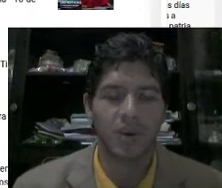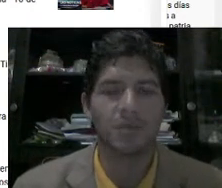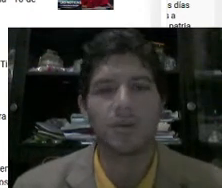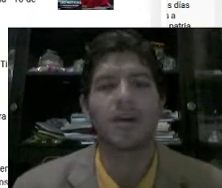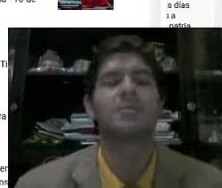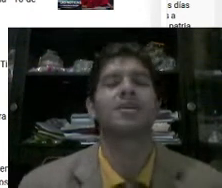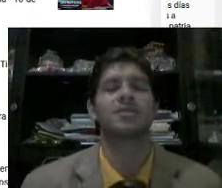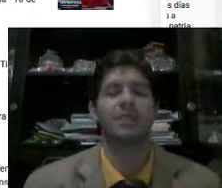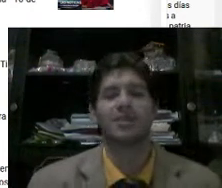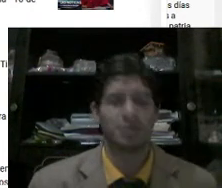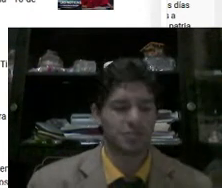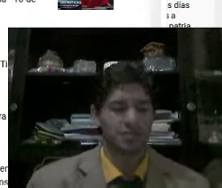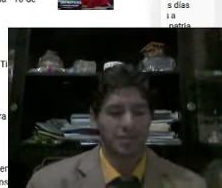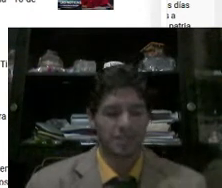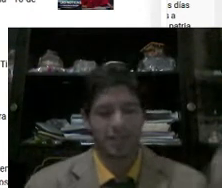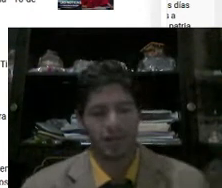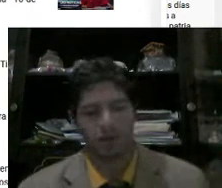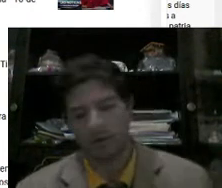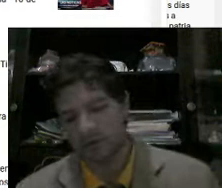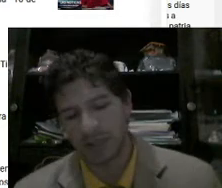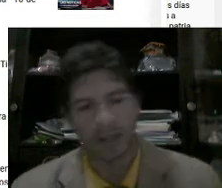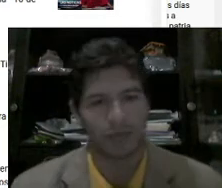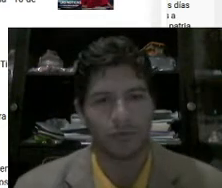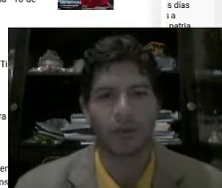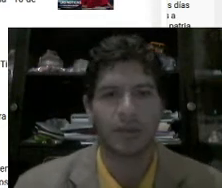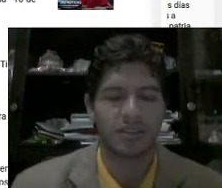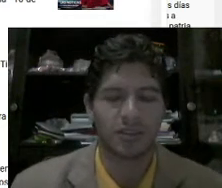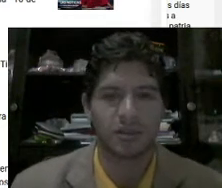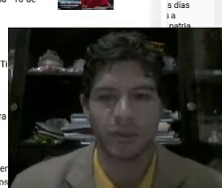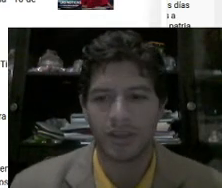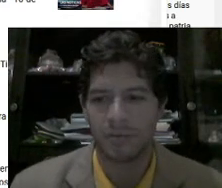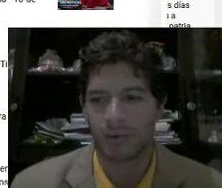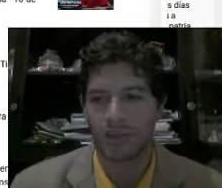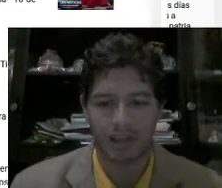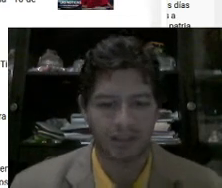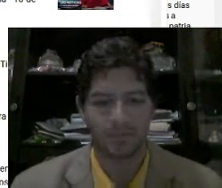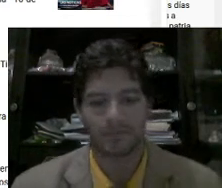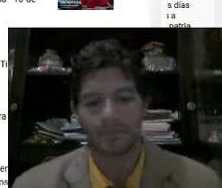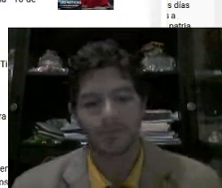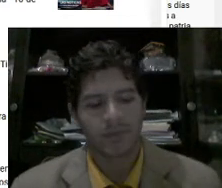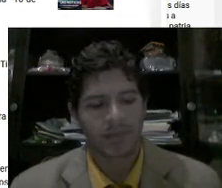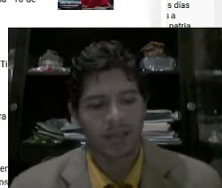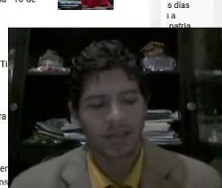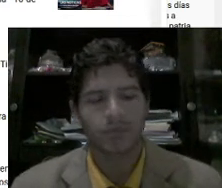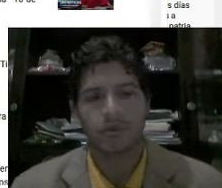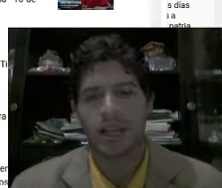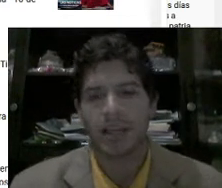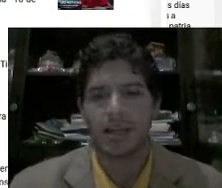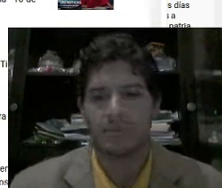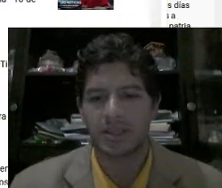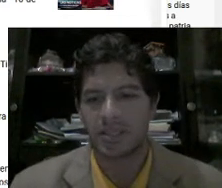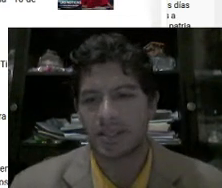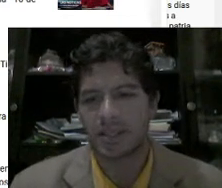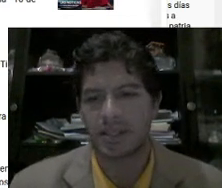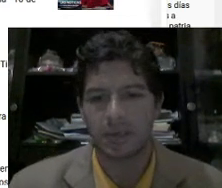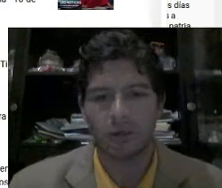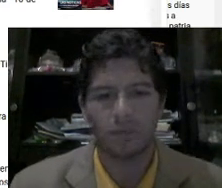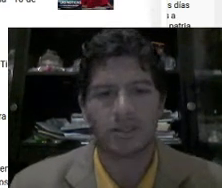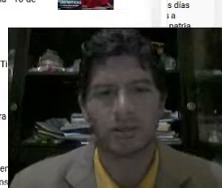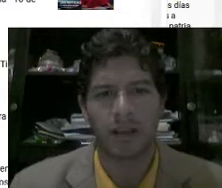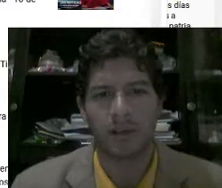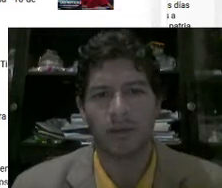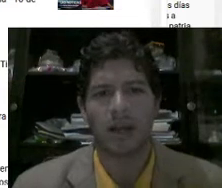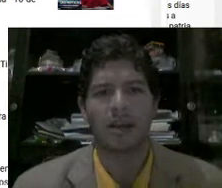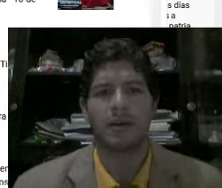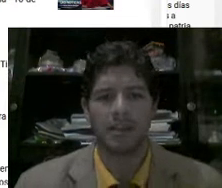Saludos de nuevo, amigos míos. Les tengo otra información muy importante. Resulta que el presidente Andrés Manuel